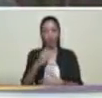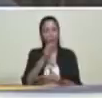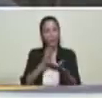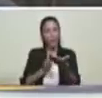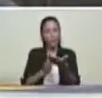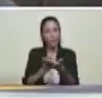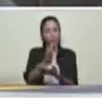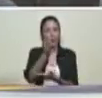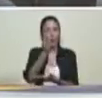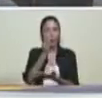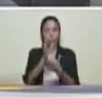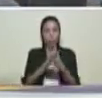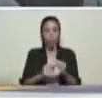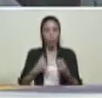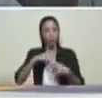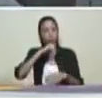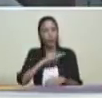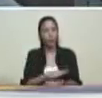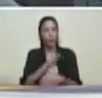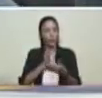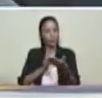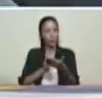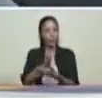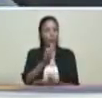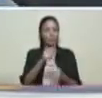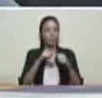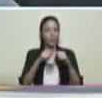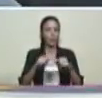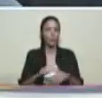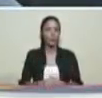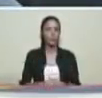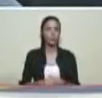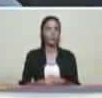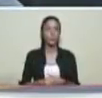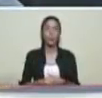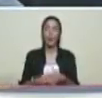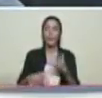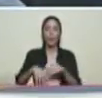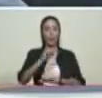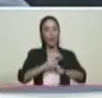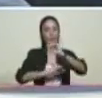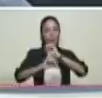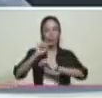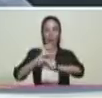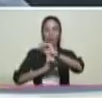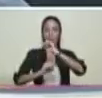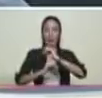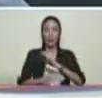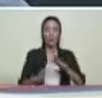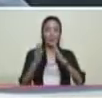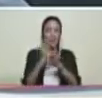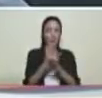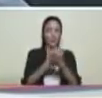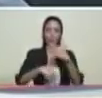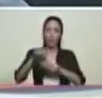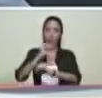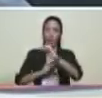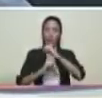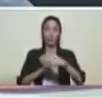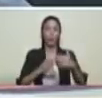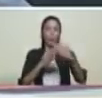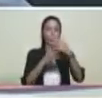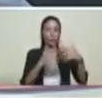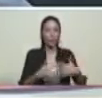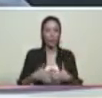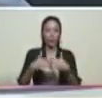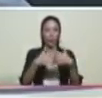acompañándolo estoicamente en su titánica batalla contra el imperialismo porque estamos finalmente decididos